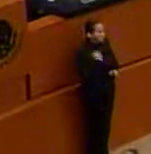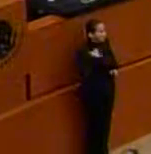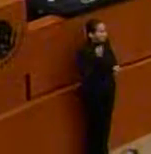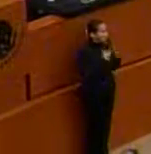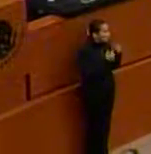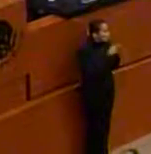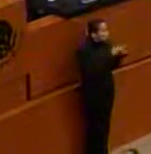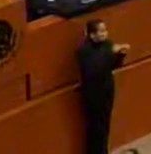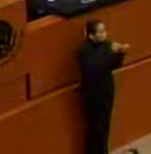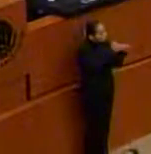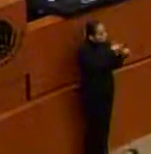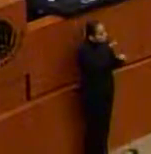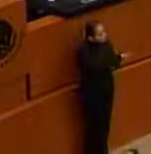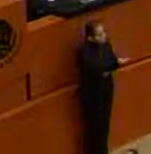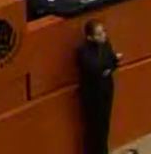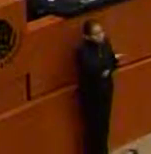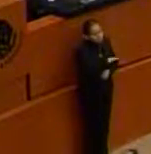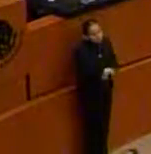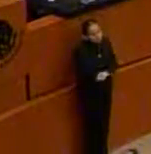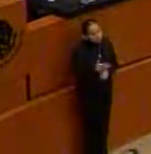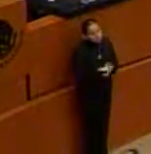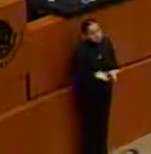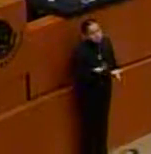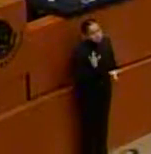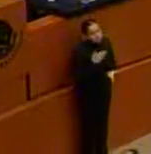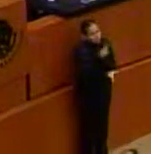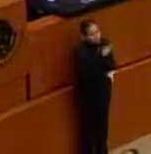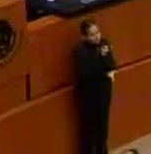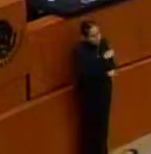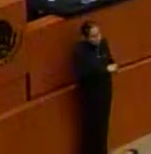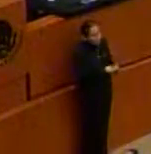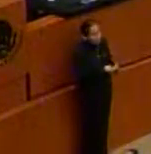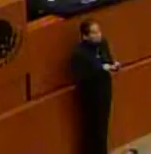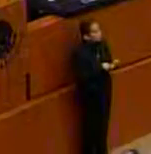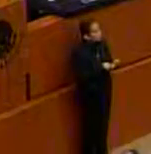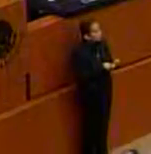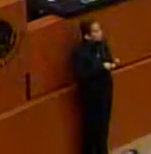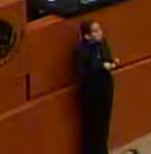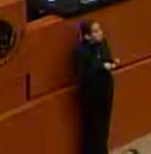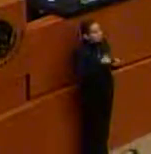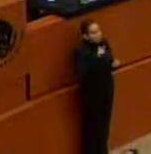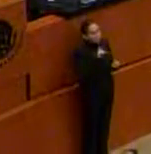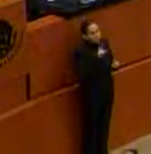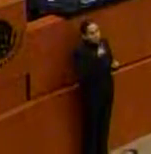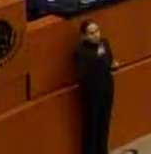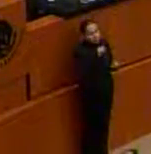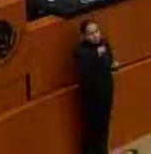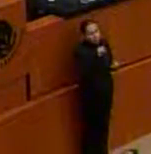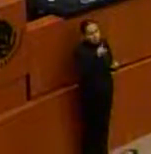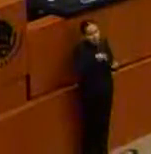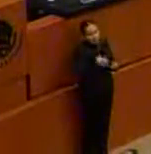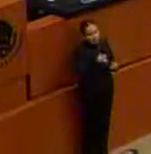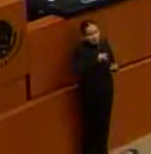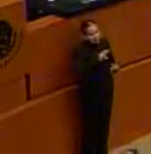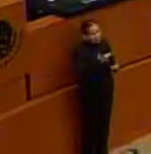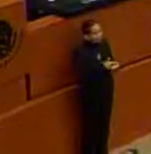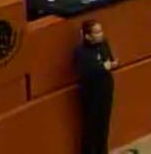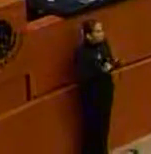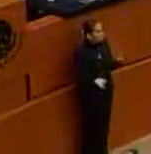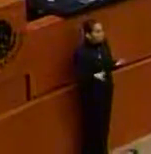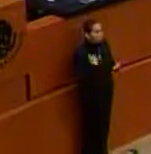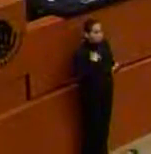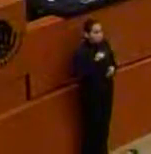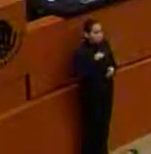planteamientos sociales pues de un Bertrand Russell, de André Gorz, el mismo Martin Luther King, y aquí se